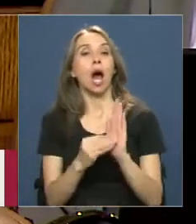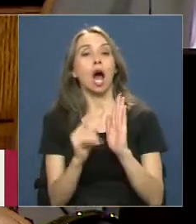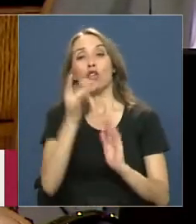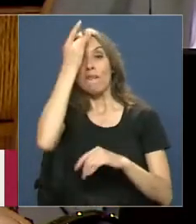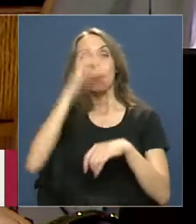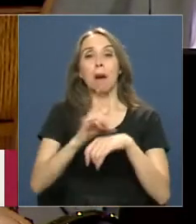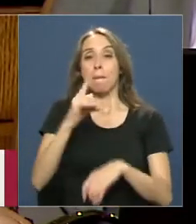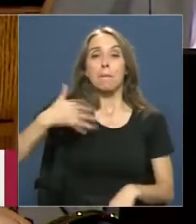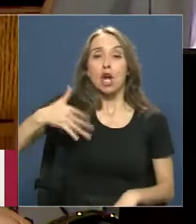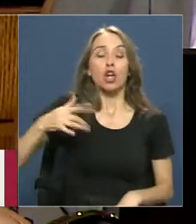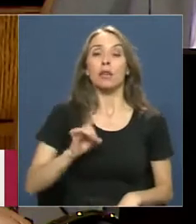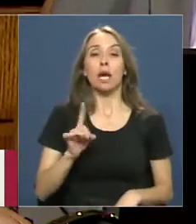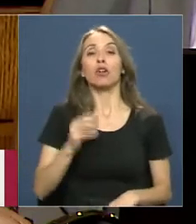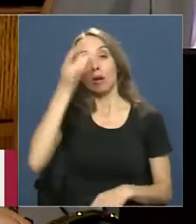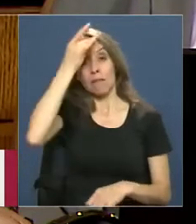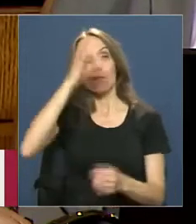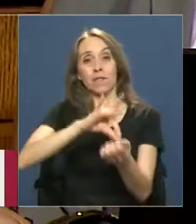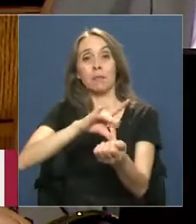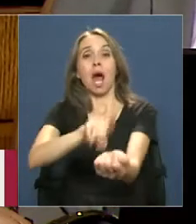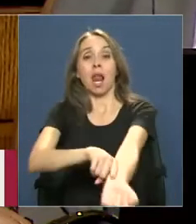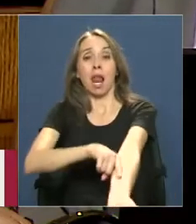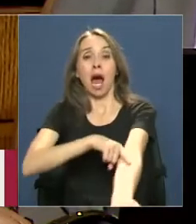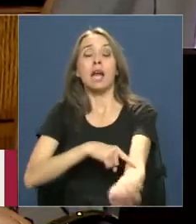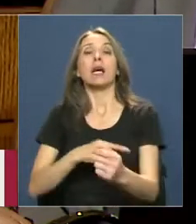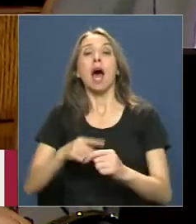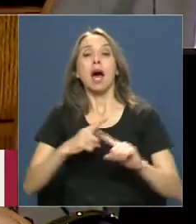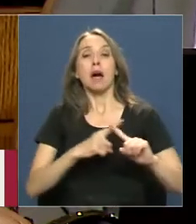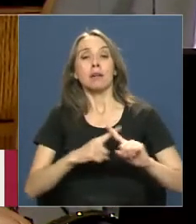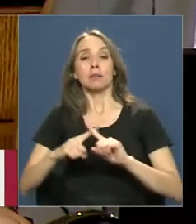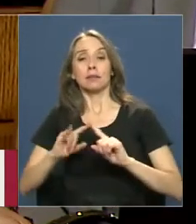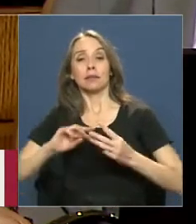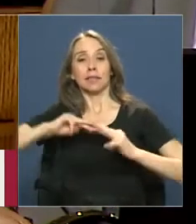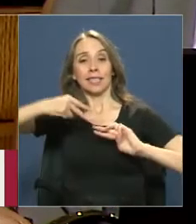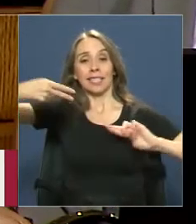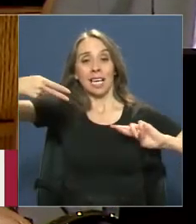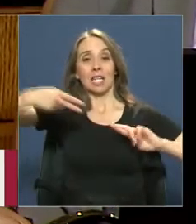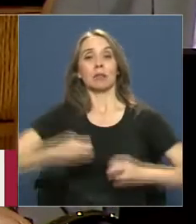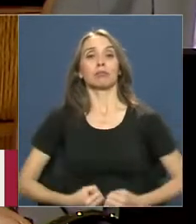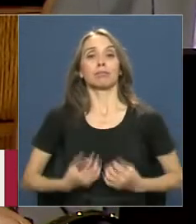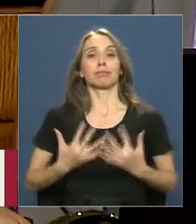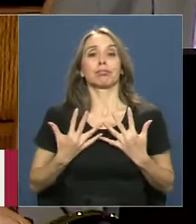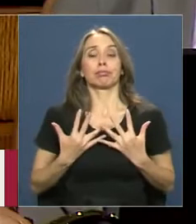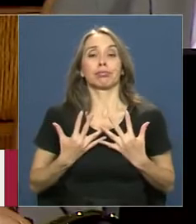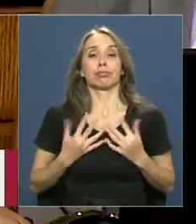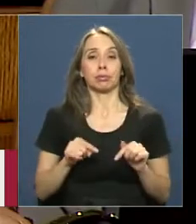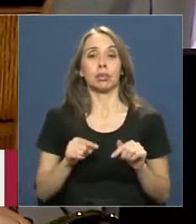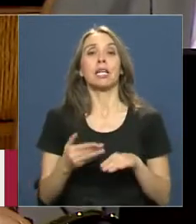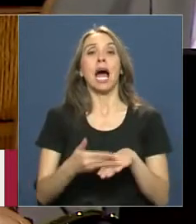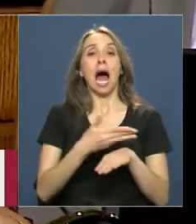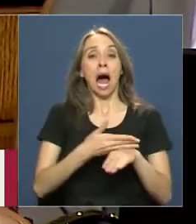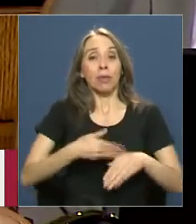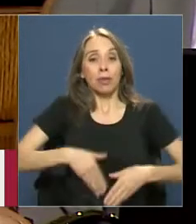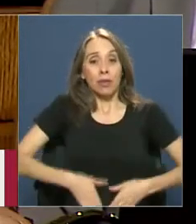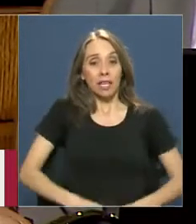enfermedades que en general son crónicas, que son de origen genético y que suelen presentarse incluso antes del